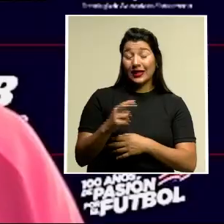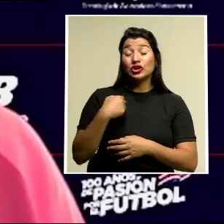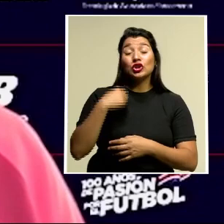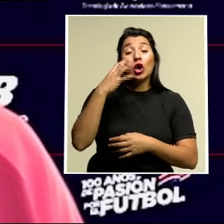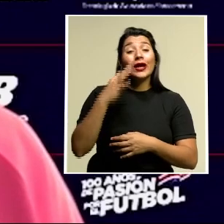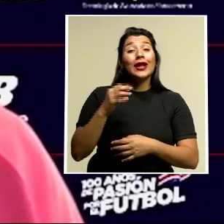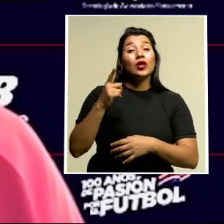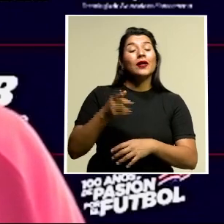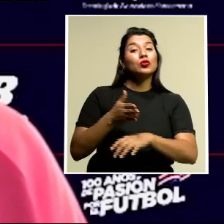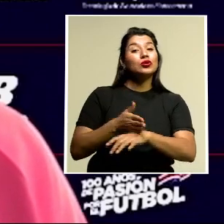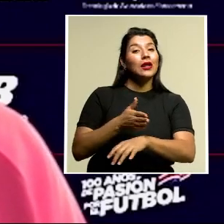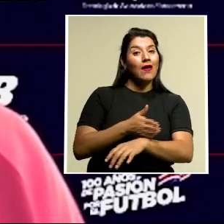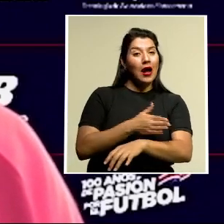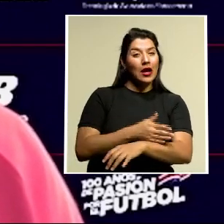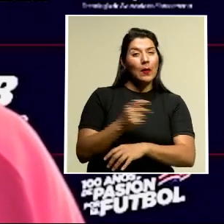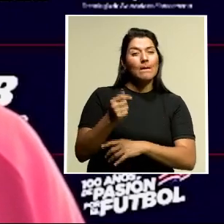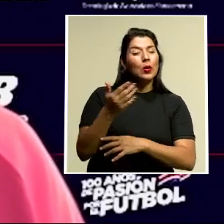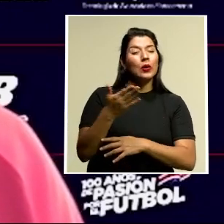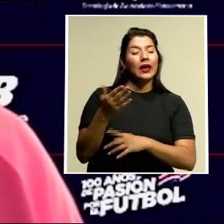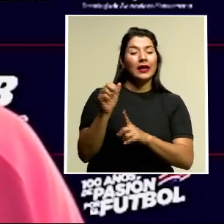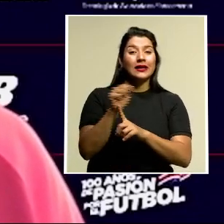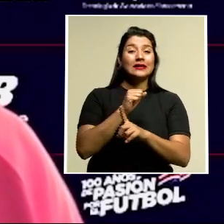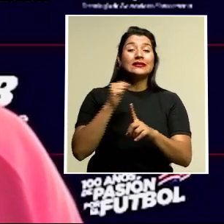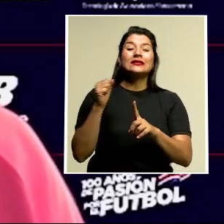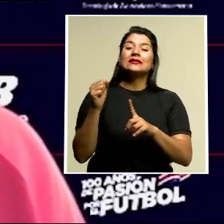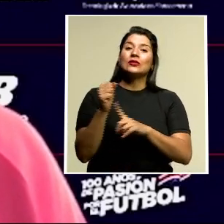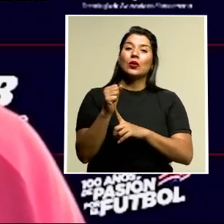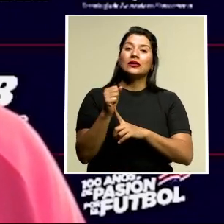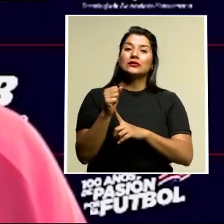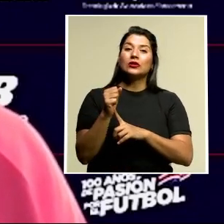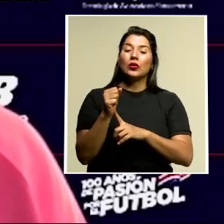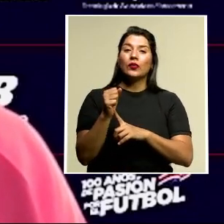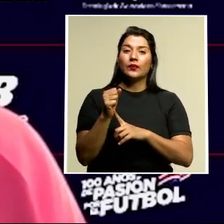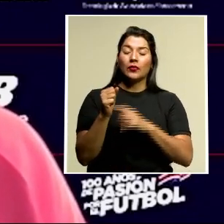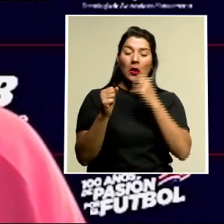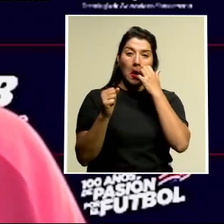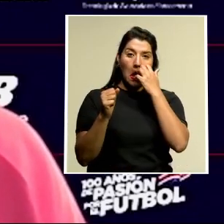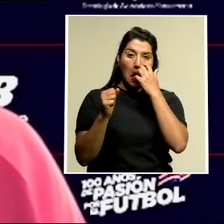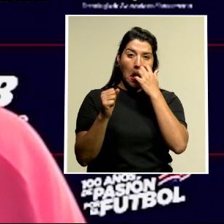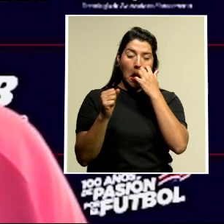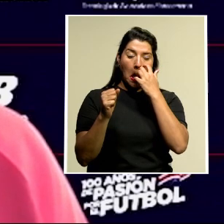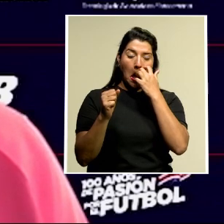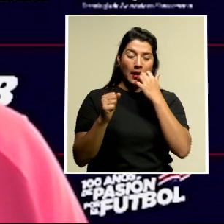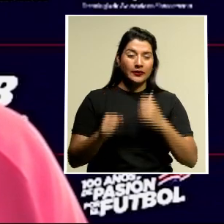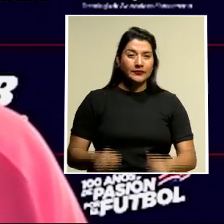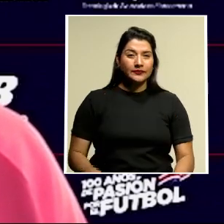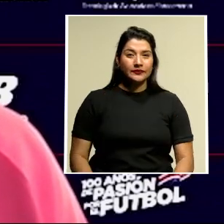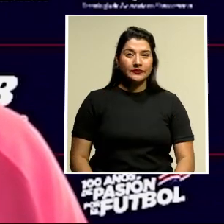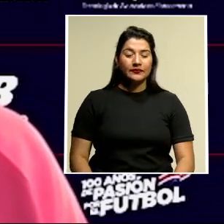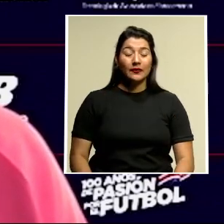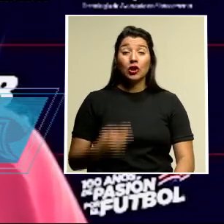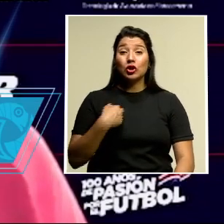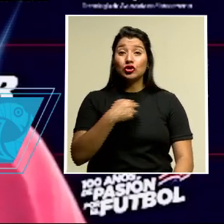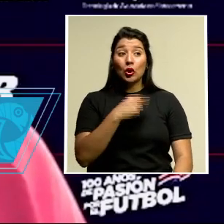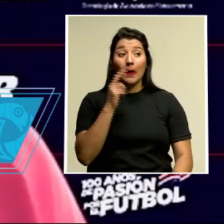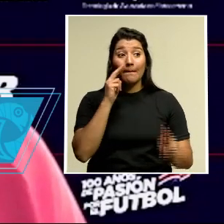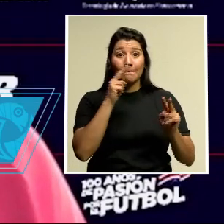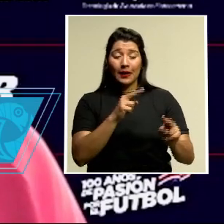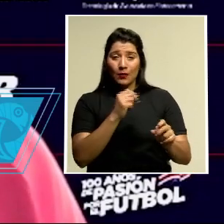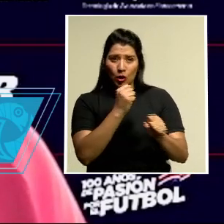que reponer con su propio dinero los fondos que le giren como salario. Finalmente, la